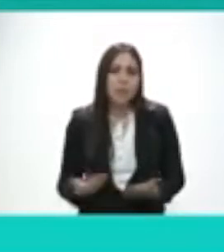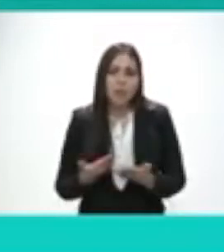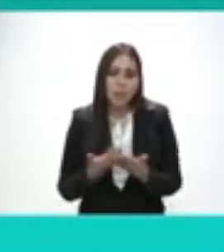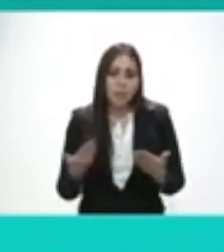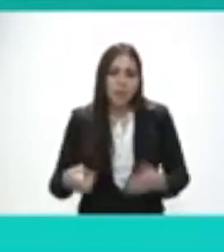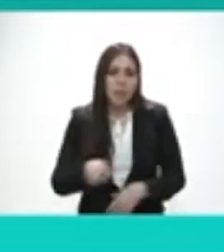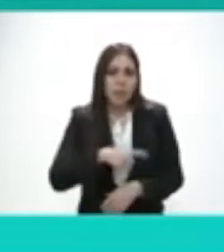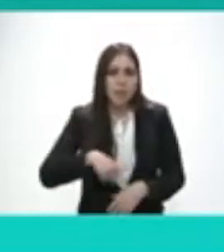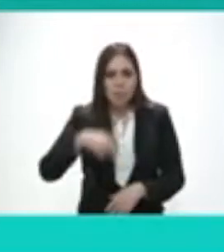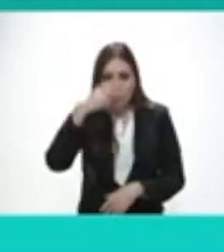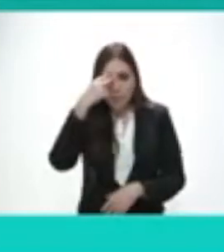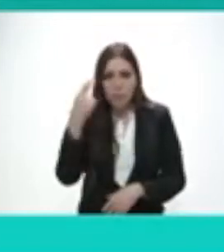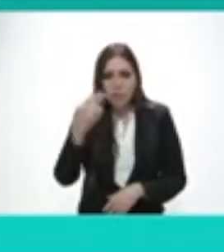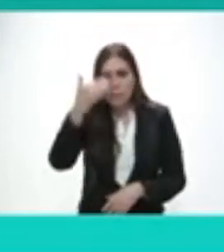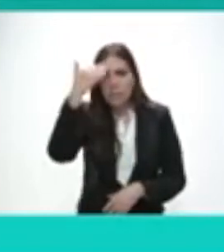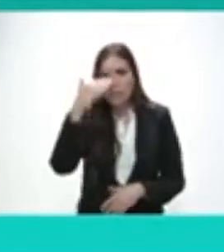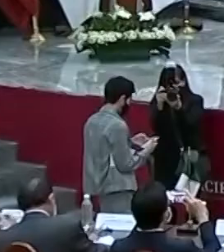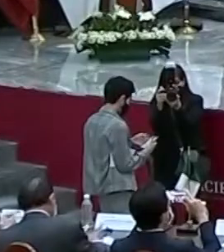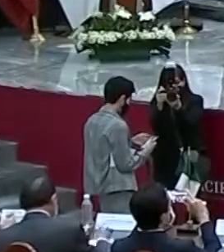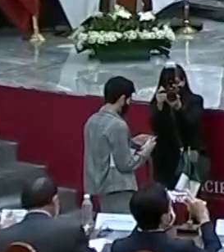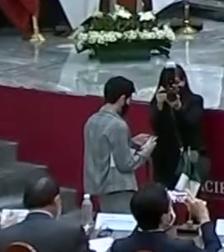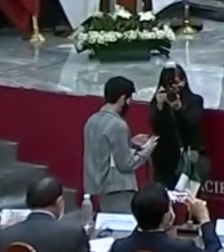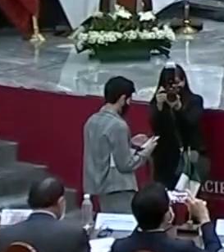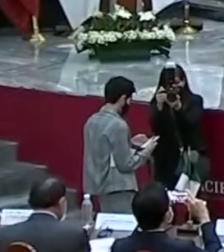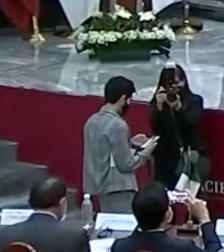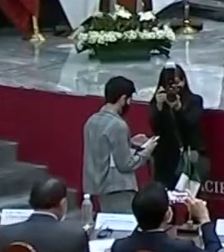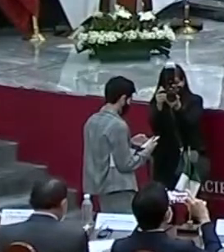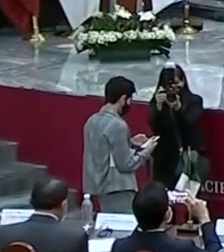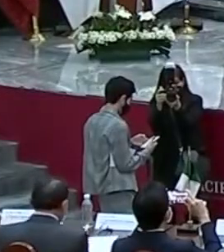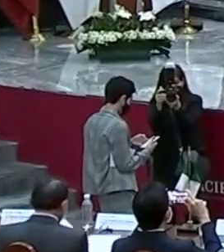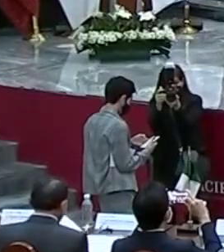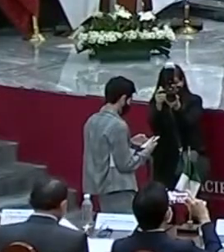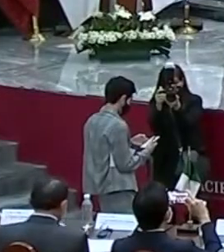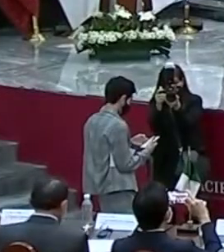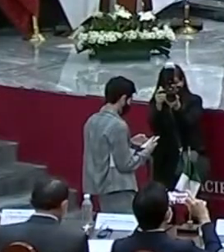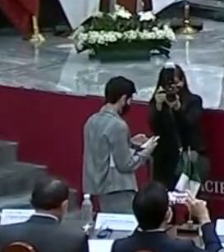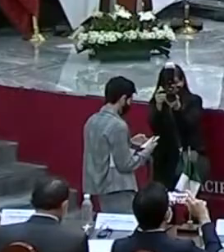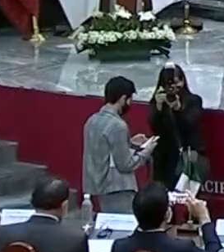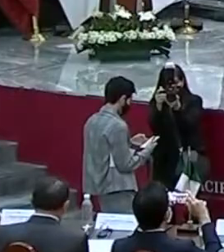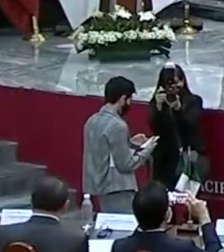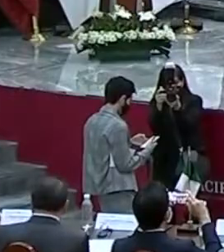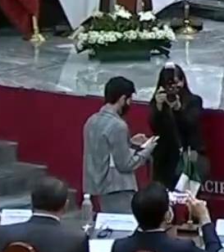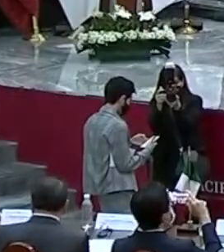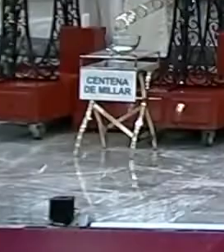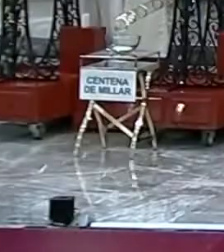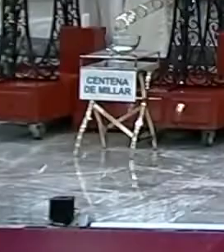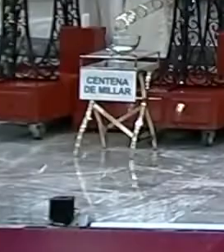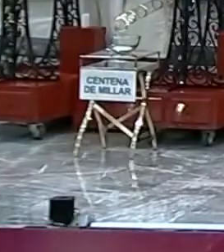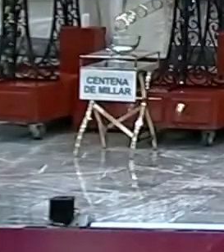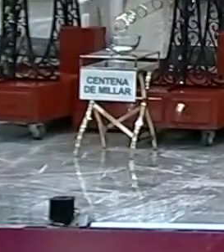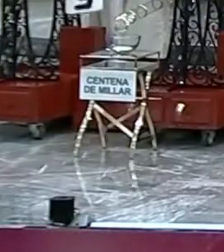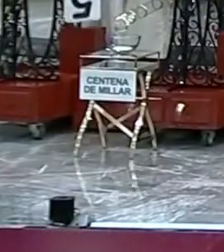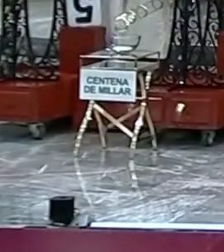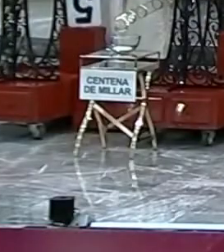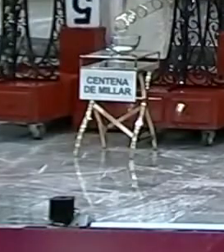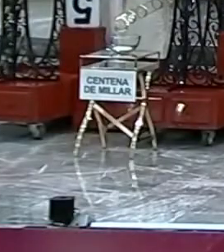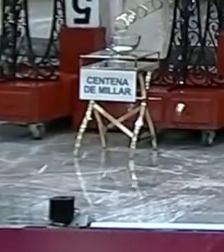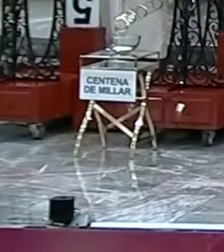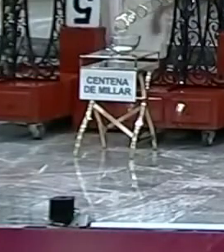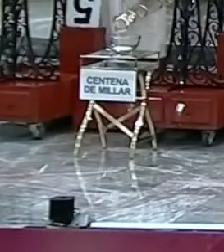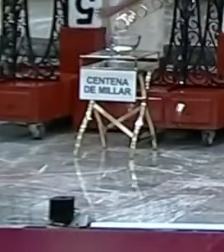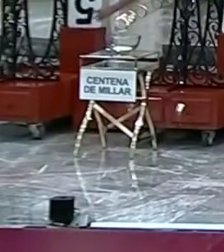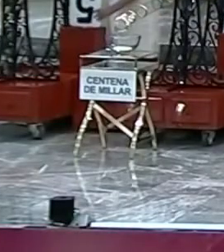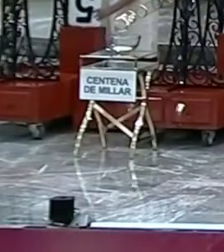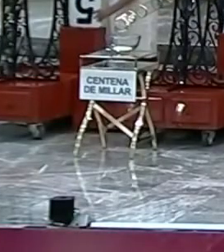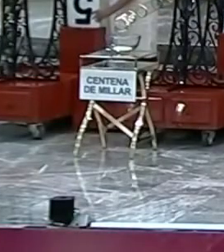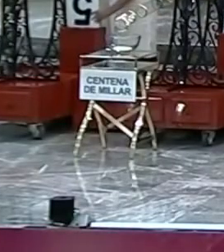en beneficio de la causa que se dijo. Este señalamiento se da luego de que una persona solicitara información sobre dicha documentación,